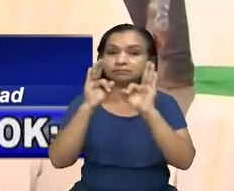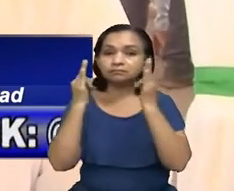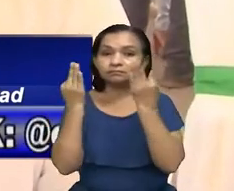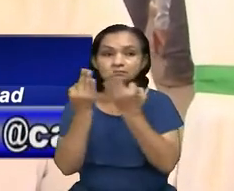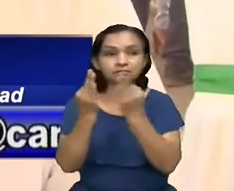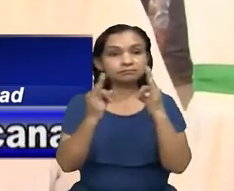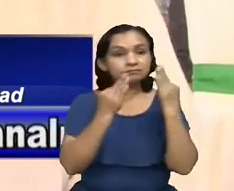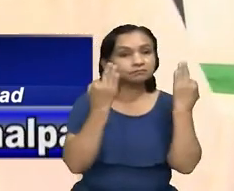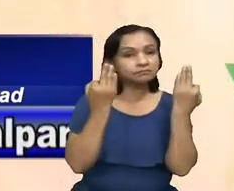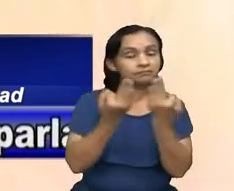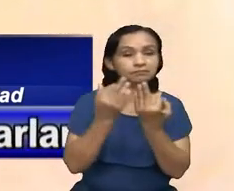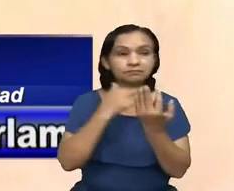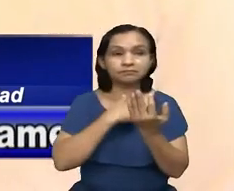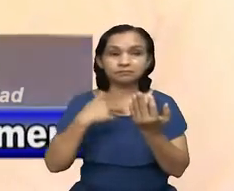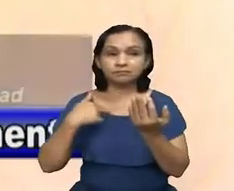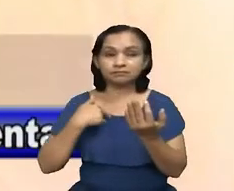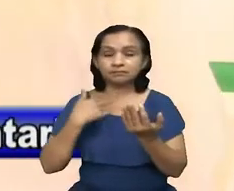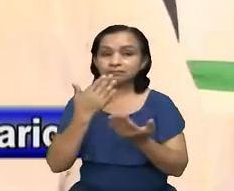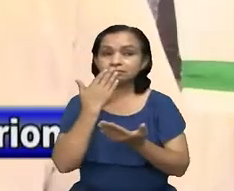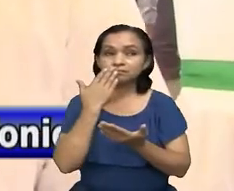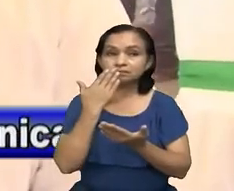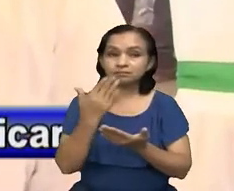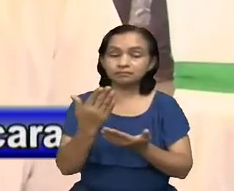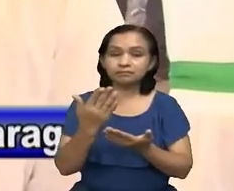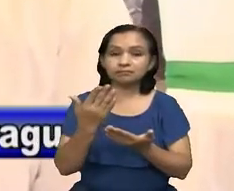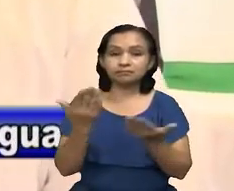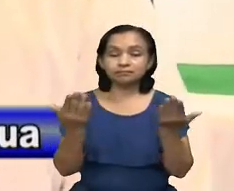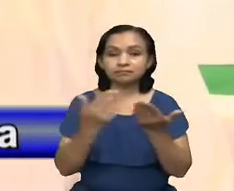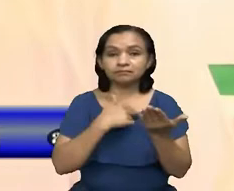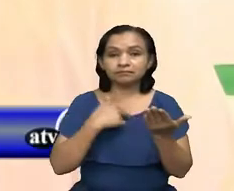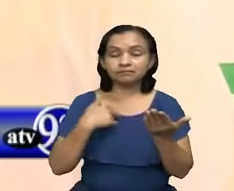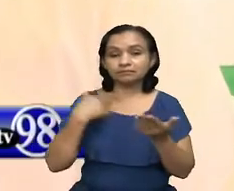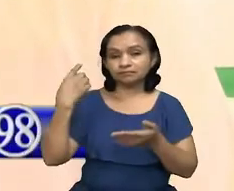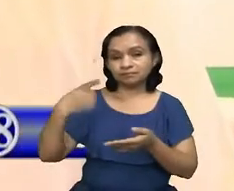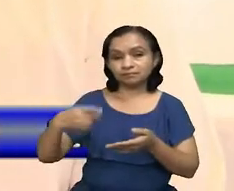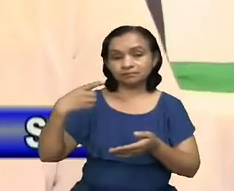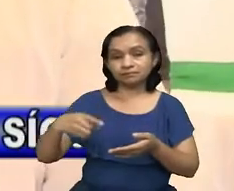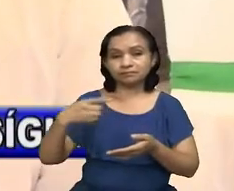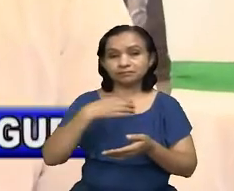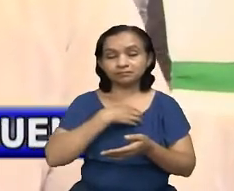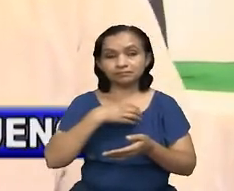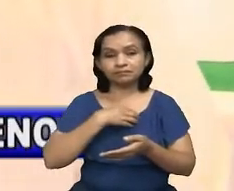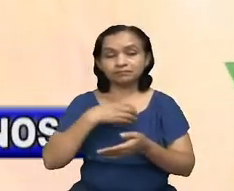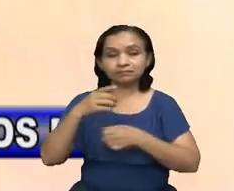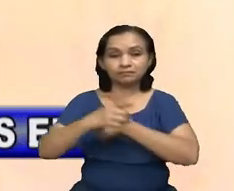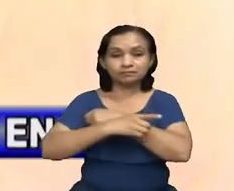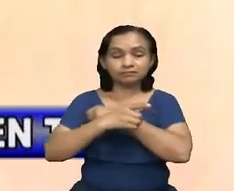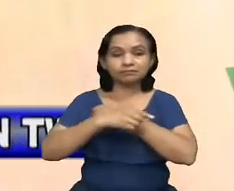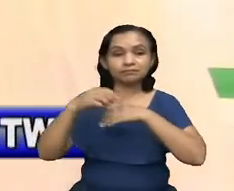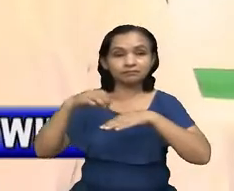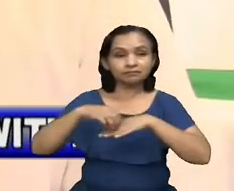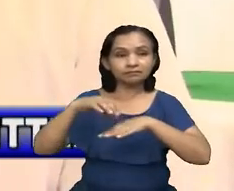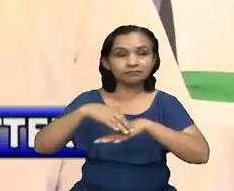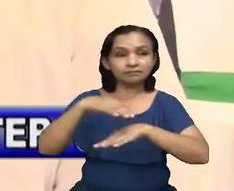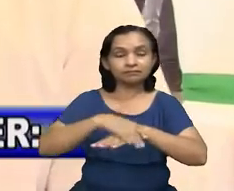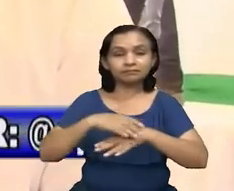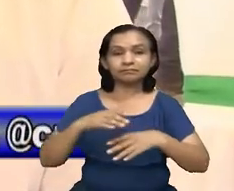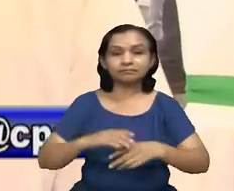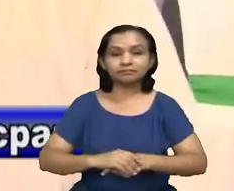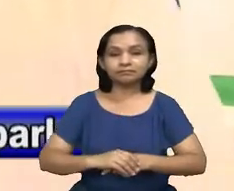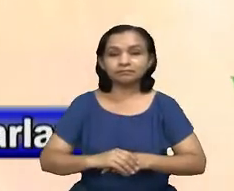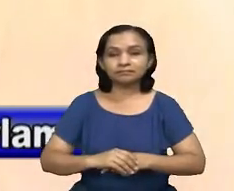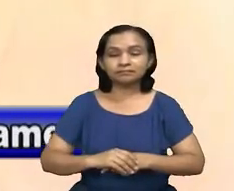tanto como laborales. Es muy bueno y es restituir nuestros derechos. Gracias al comandante y a la vicepresidenta. ¿Tenés algunos